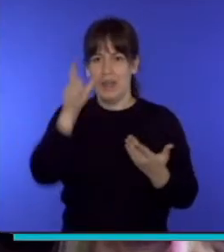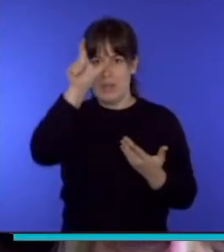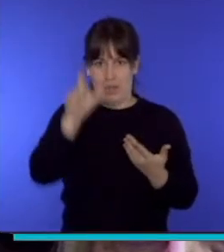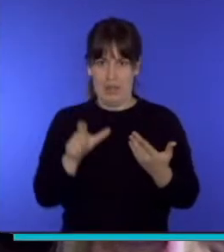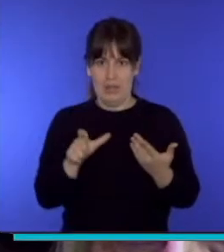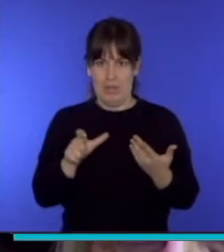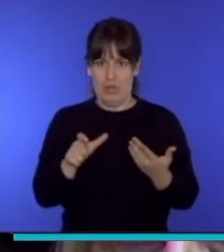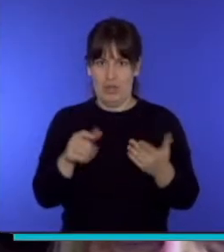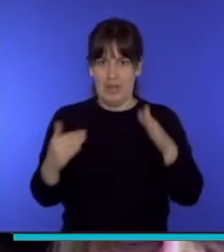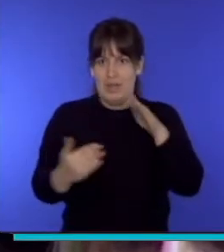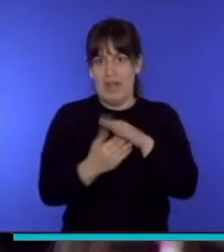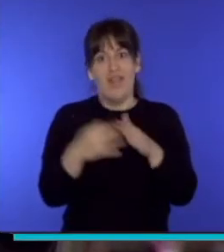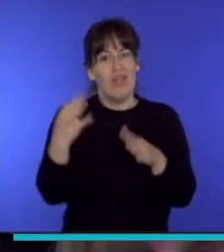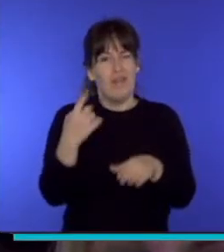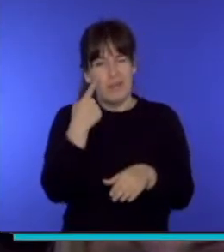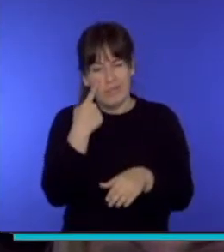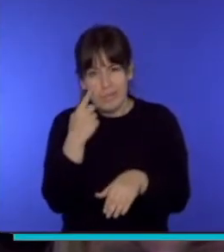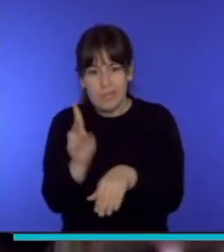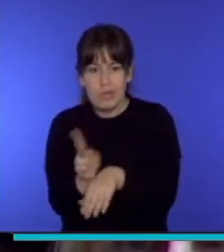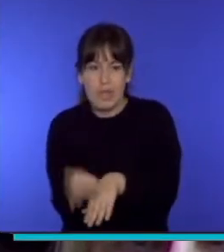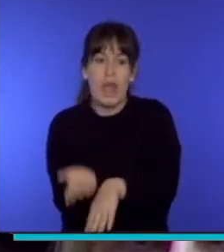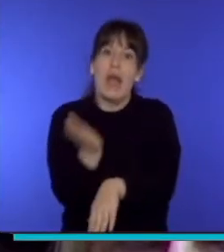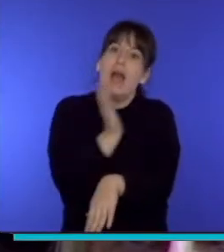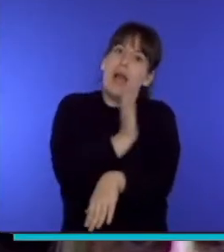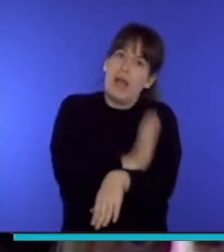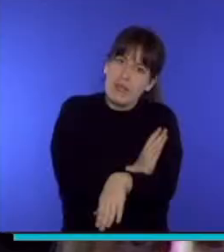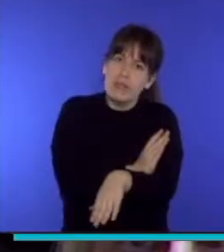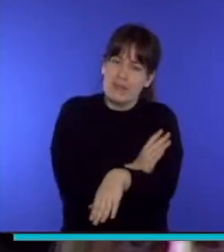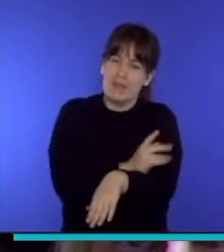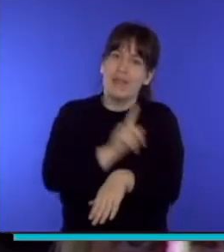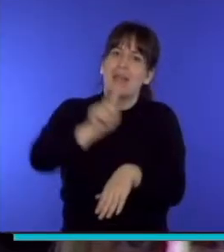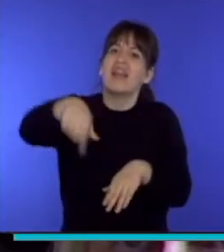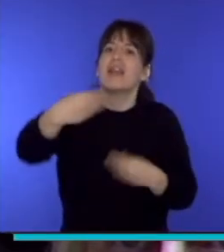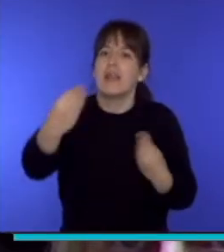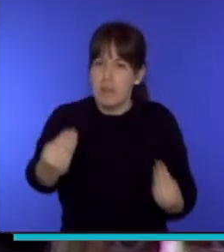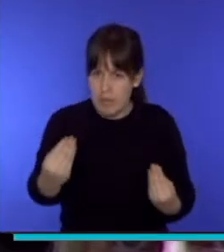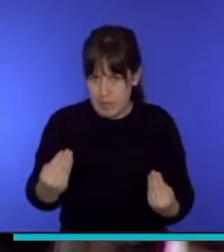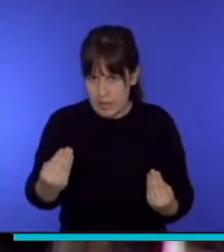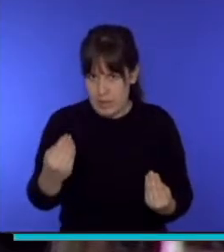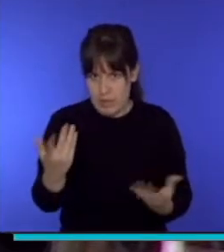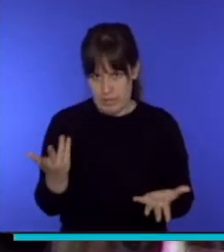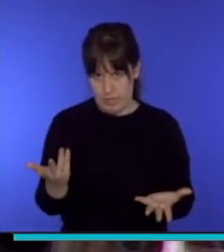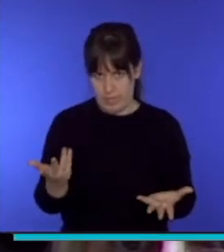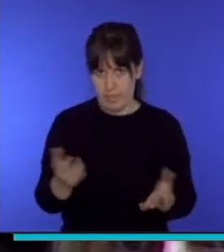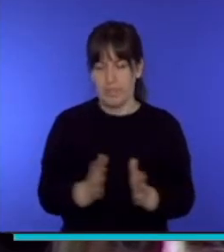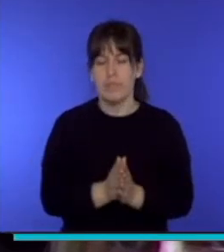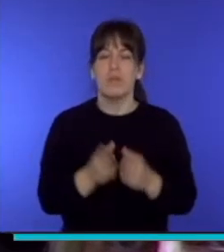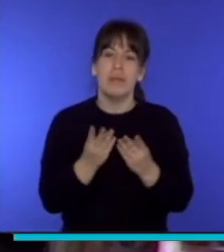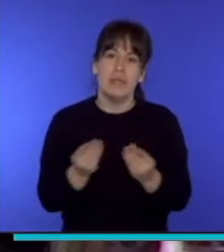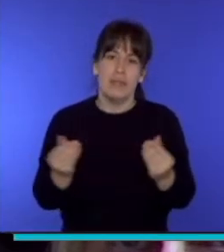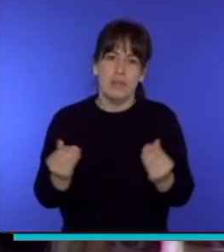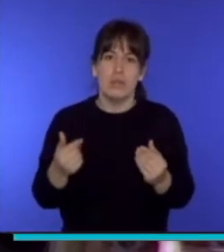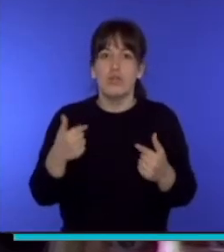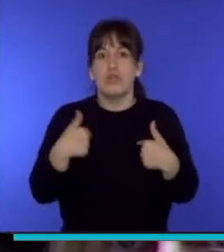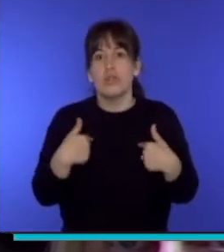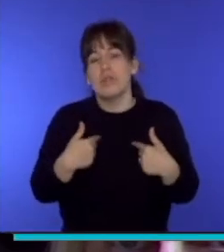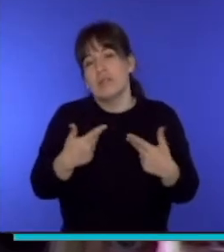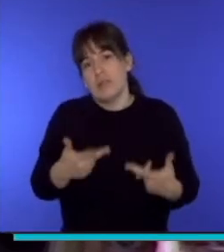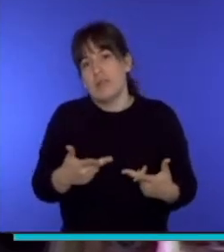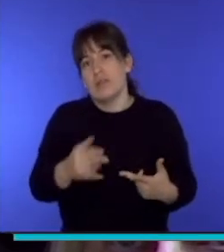Maricel, tiene que anticiparse a esas consecuencias. Entonces, para terminar, señor presidente, voy a hacer